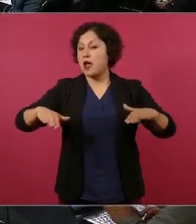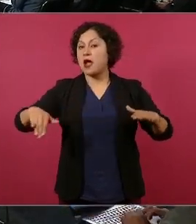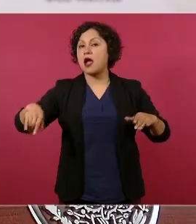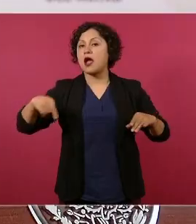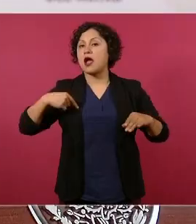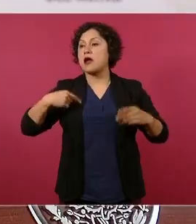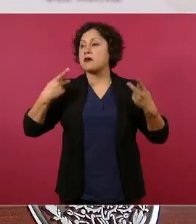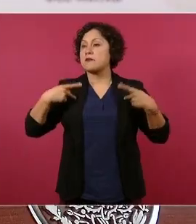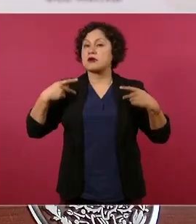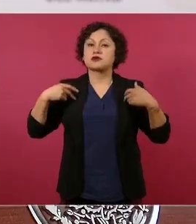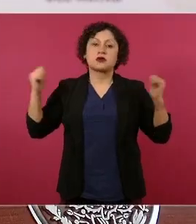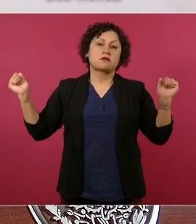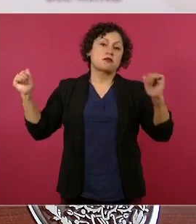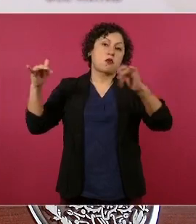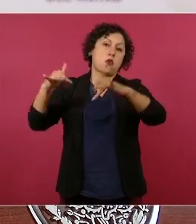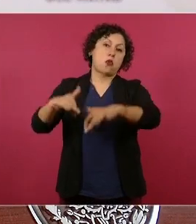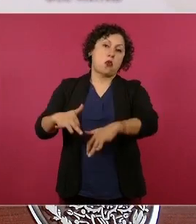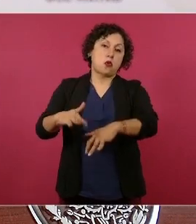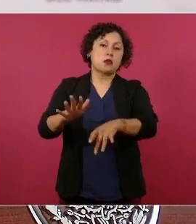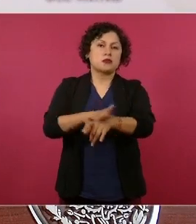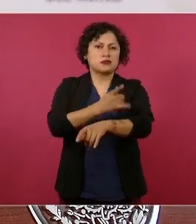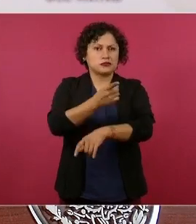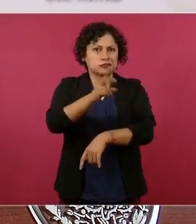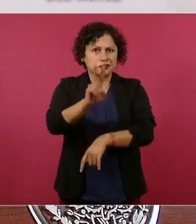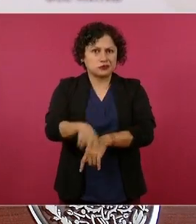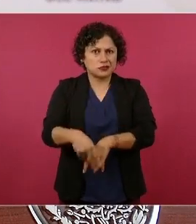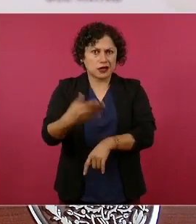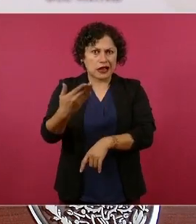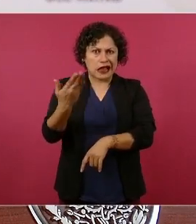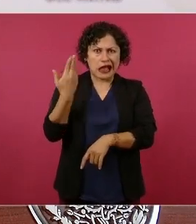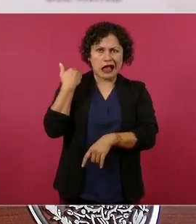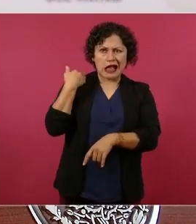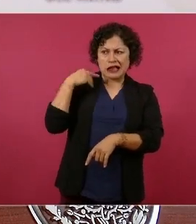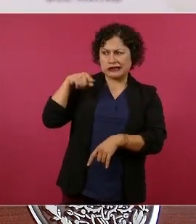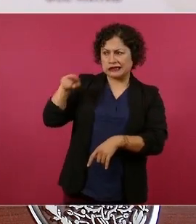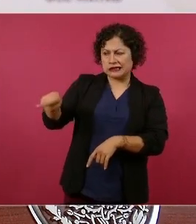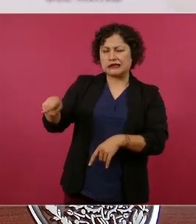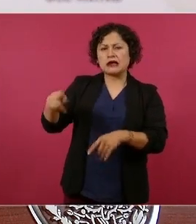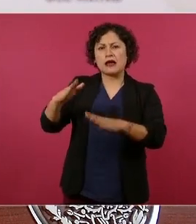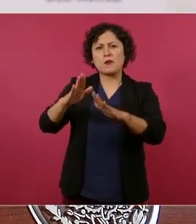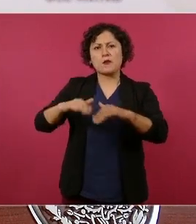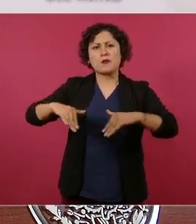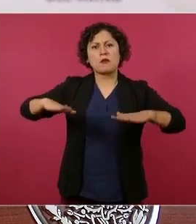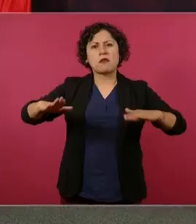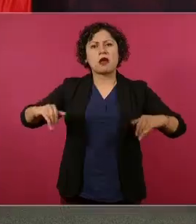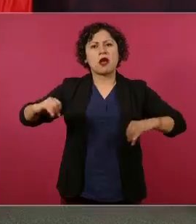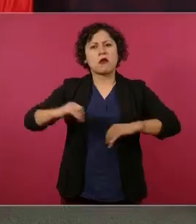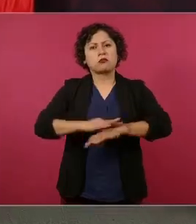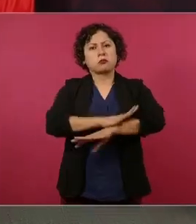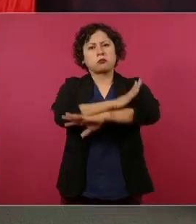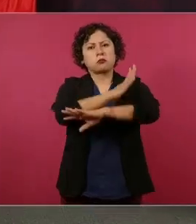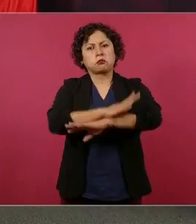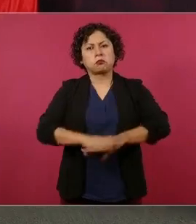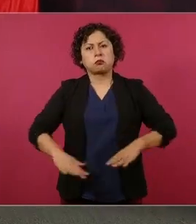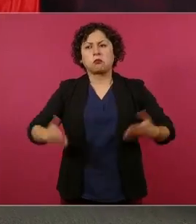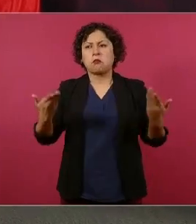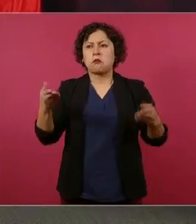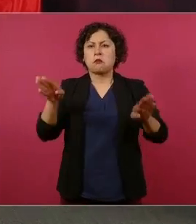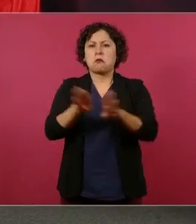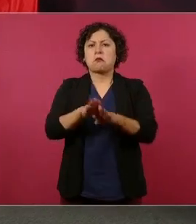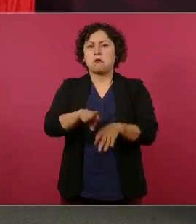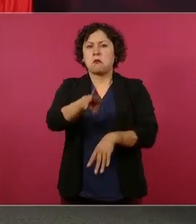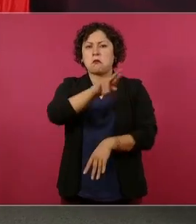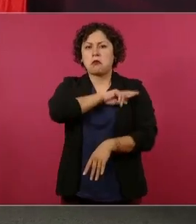porque la gente no podía disfrutar de las playas y ahora se